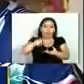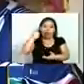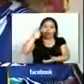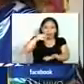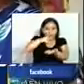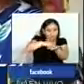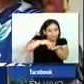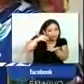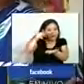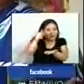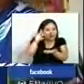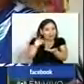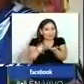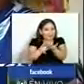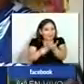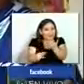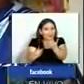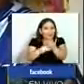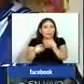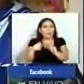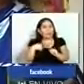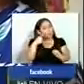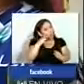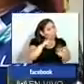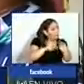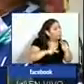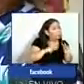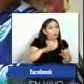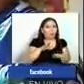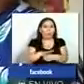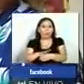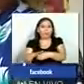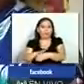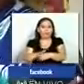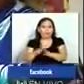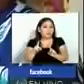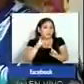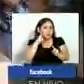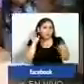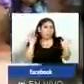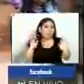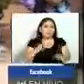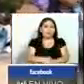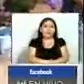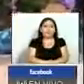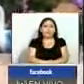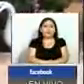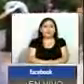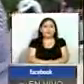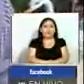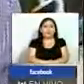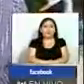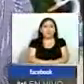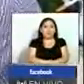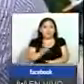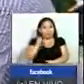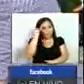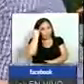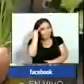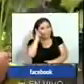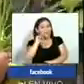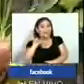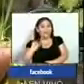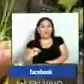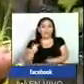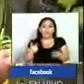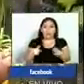La verdad que hay paso Entretenida Y sirven de De adorno Y va Gracias a esta iniciativa